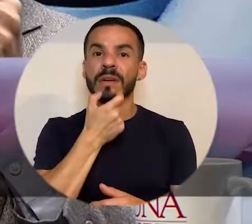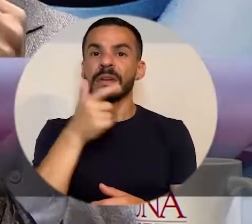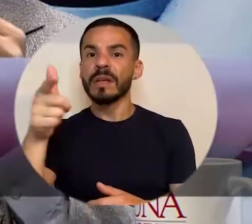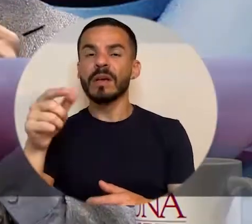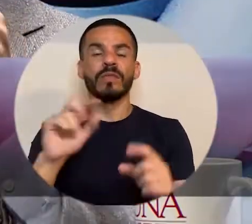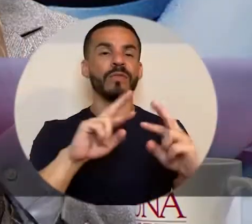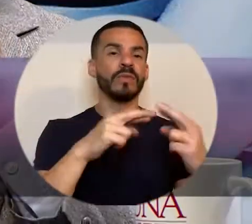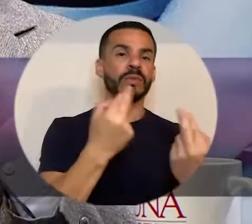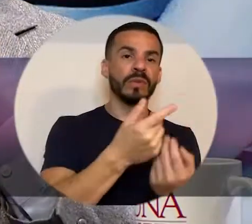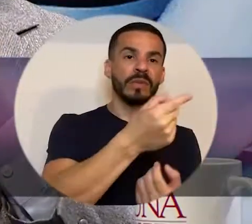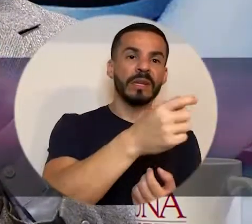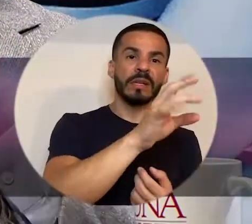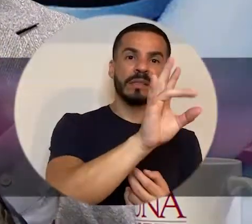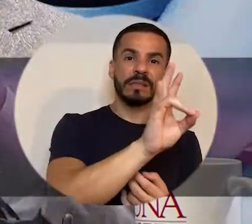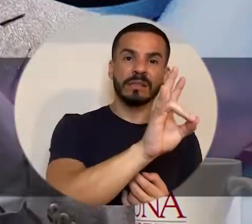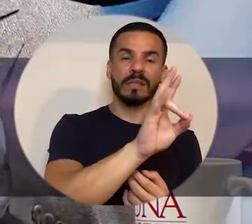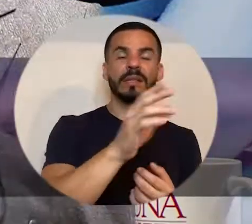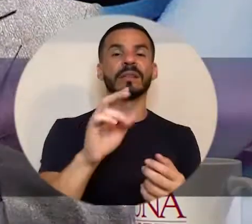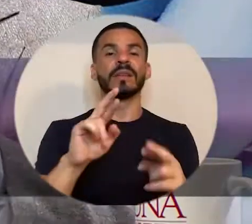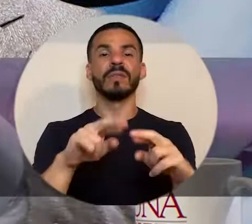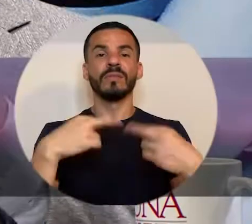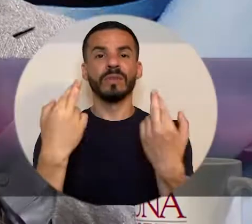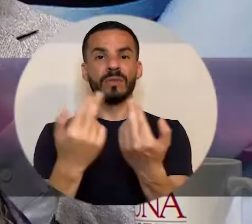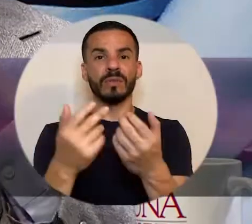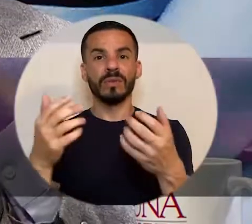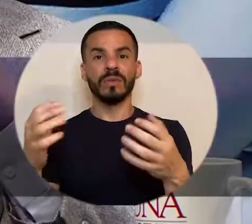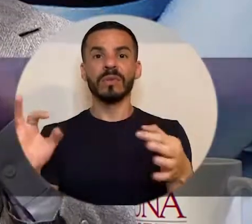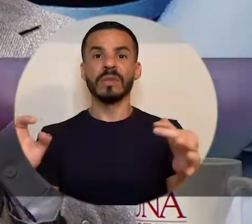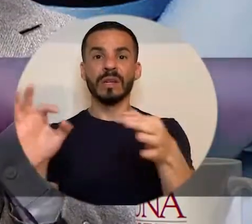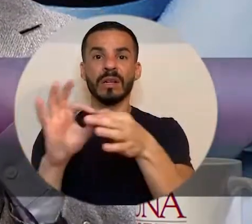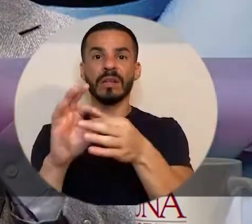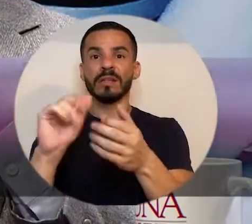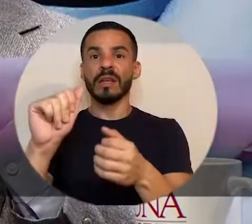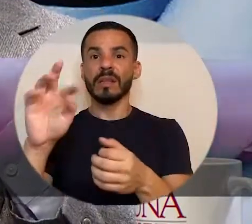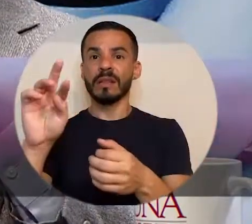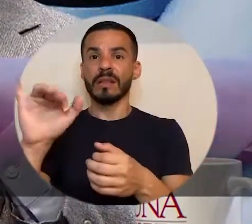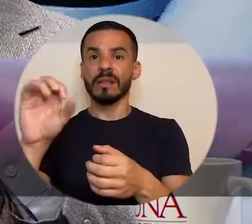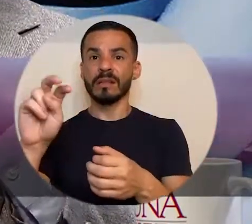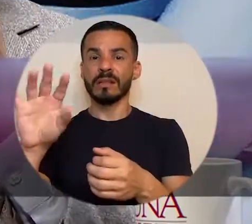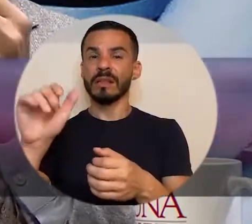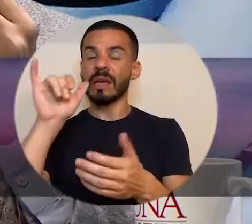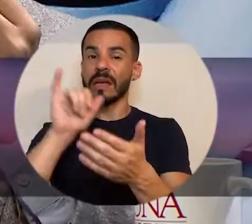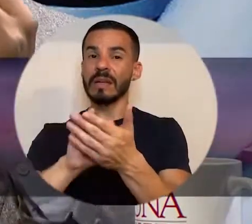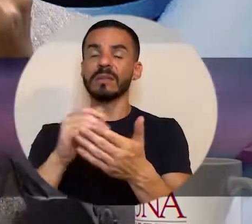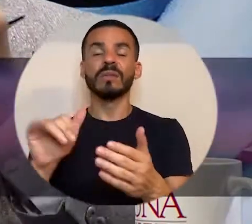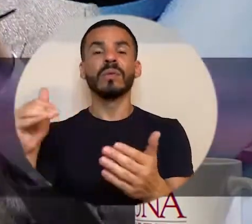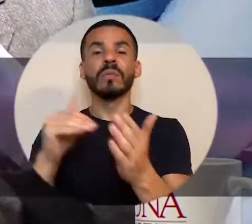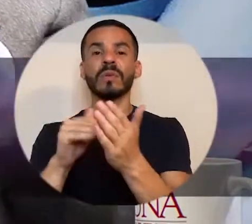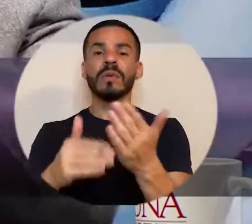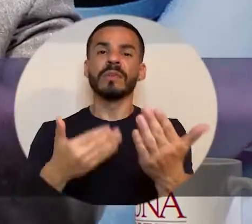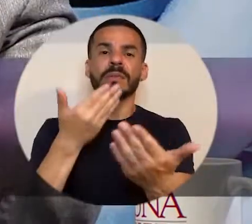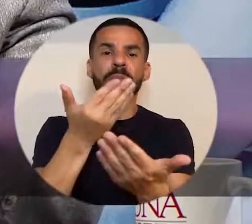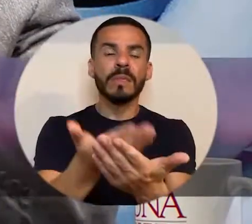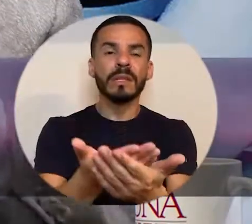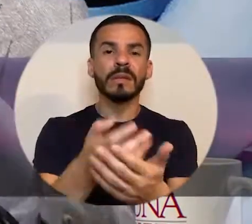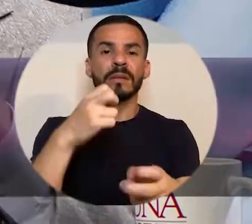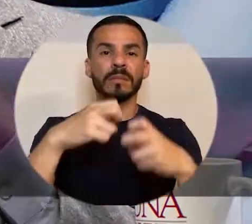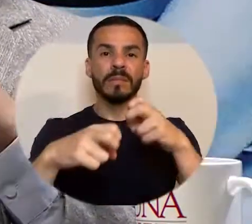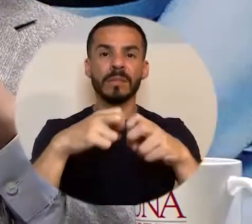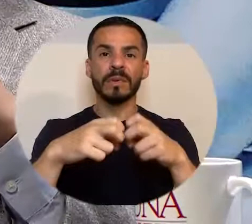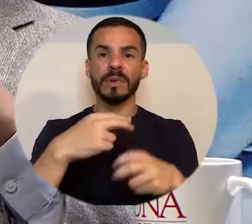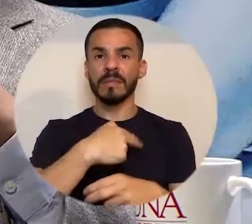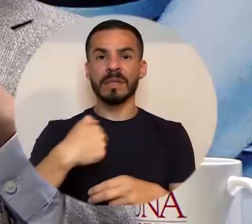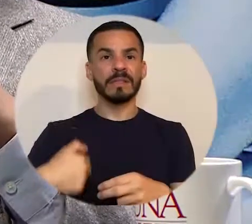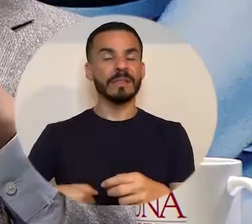La reunión del G7, la reunión de la Alianza Atlántica. Eso es volver a plantear